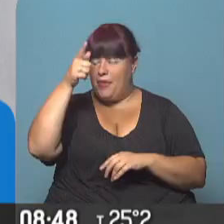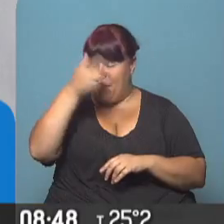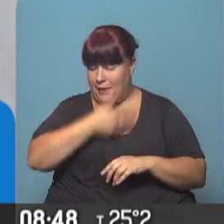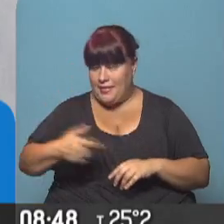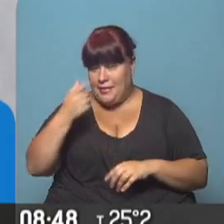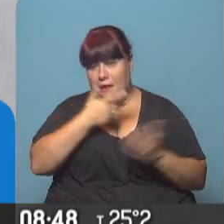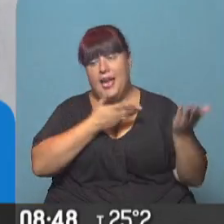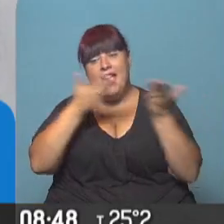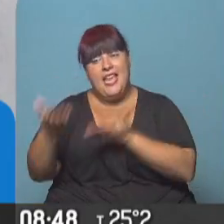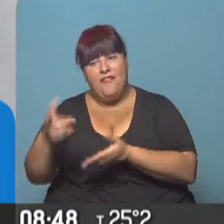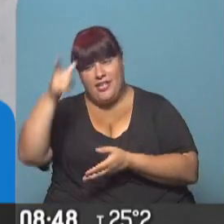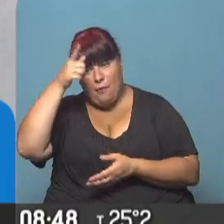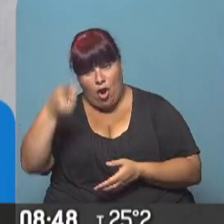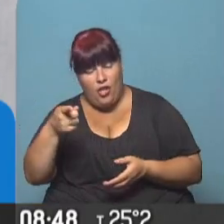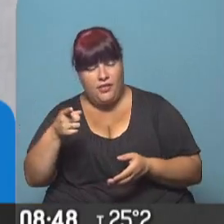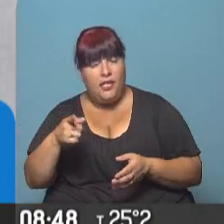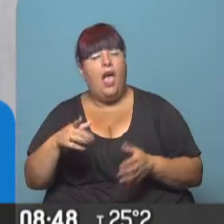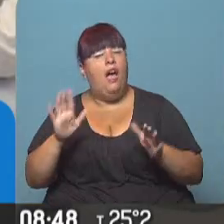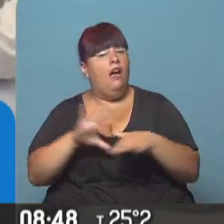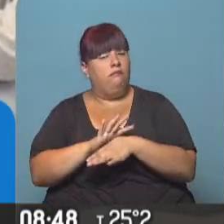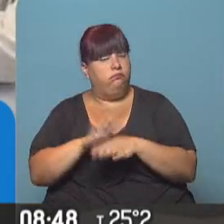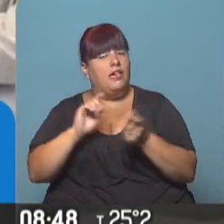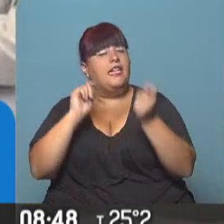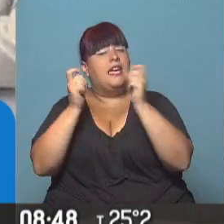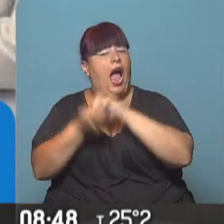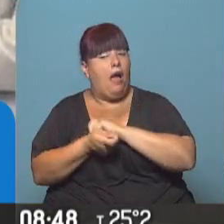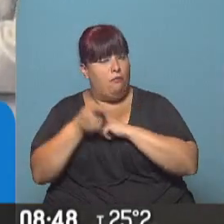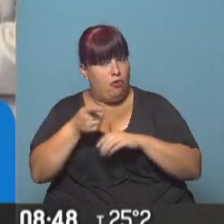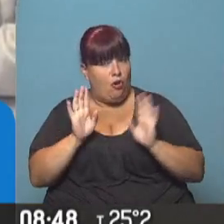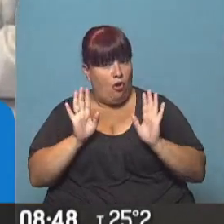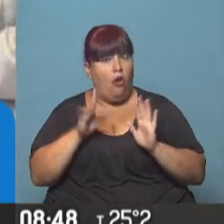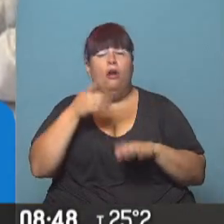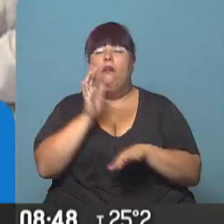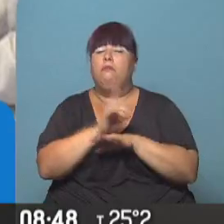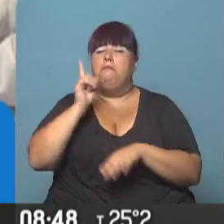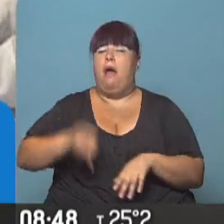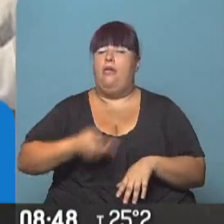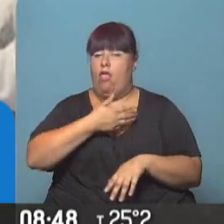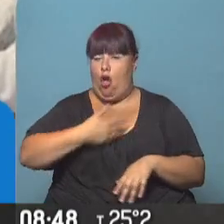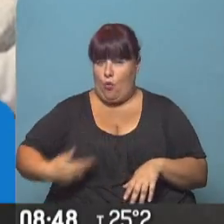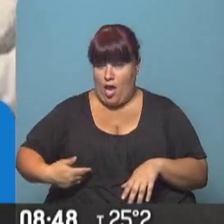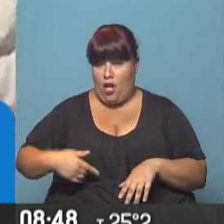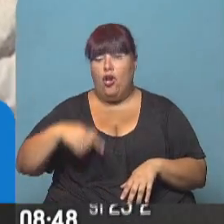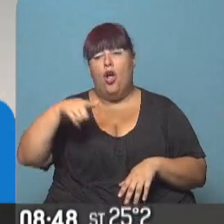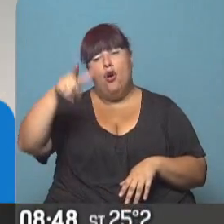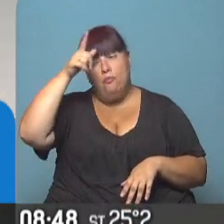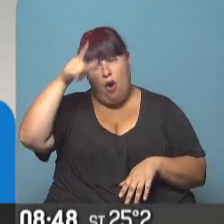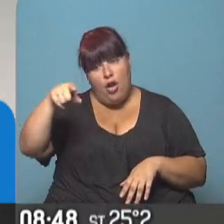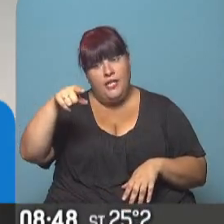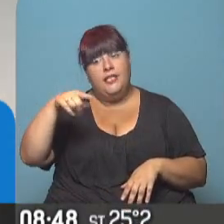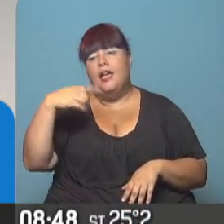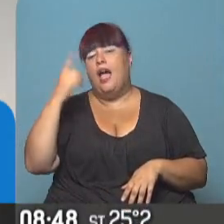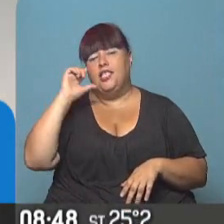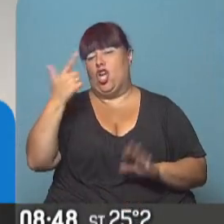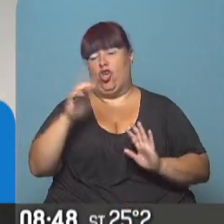Macri recibiendo a Chocobar se enmarca en un cambio de doctrina que impone el gobierno, en donde la policía no